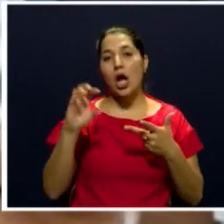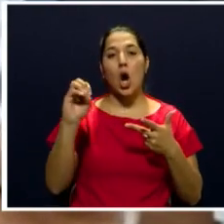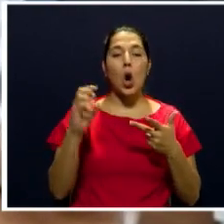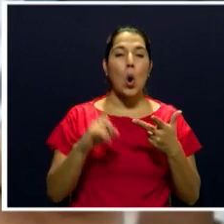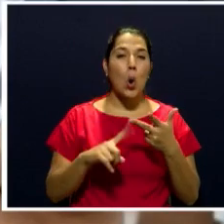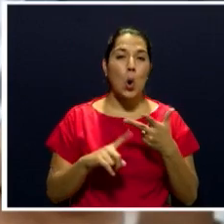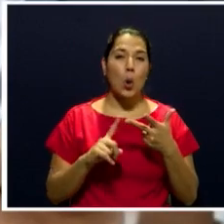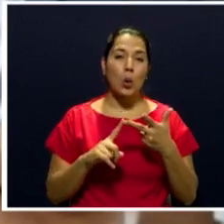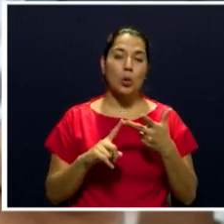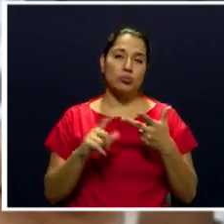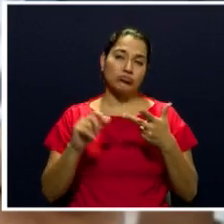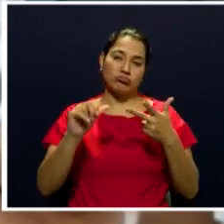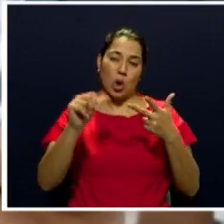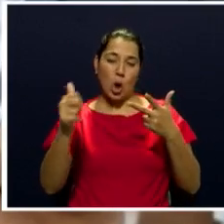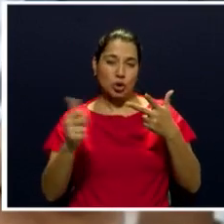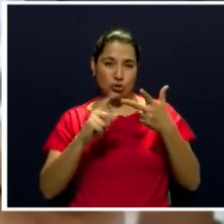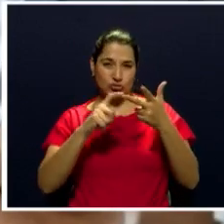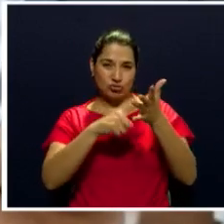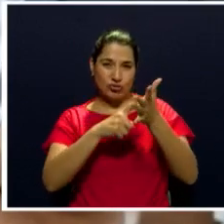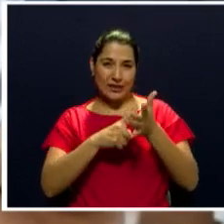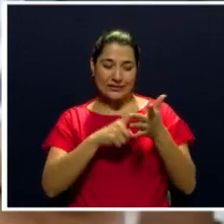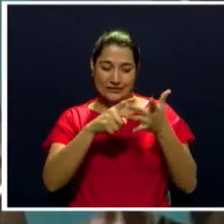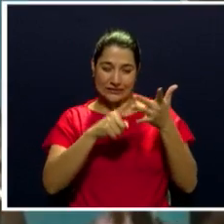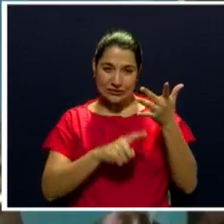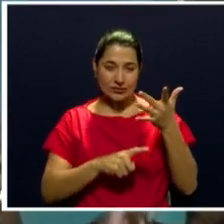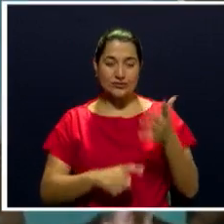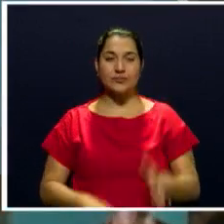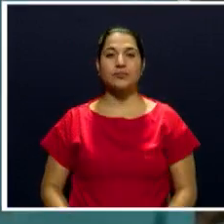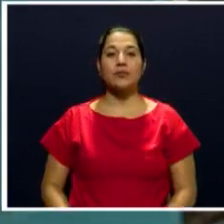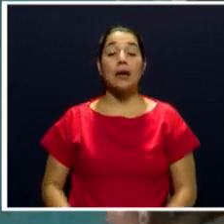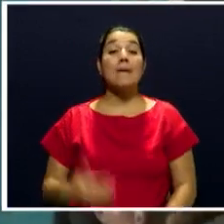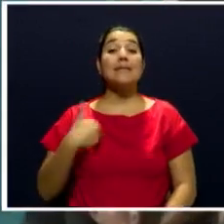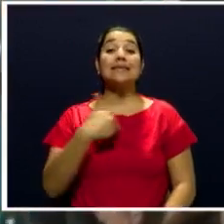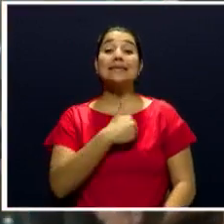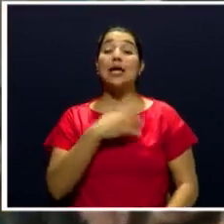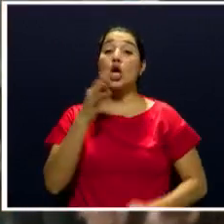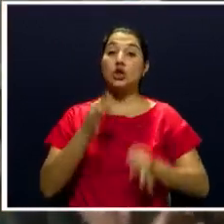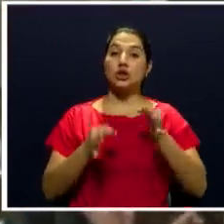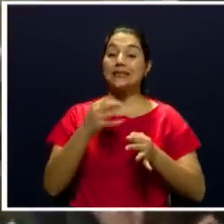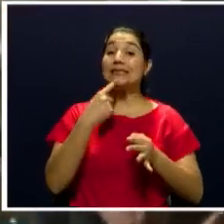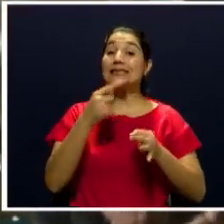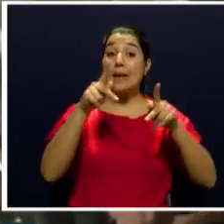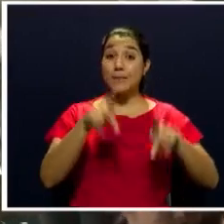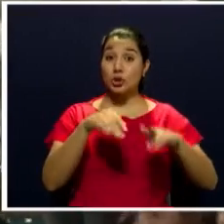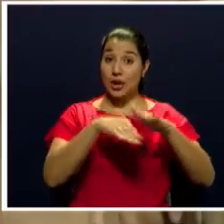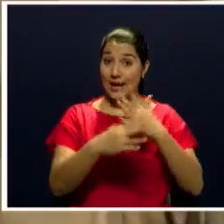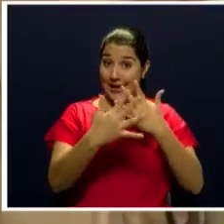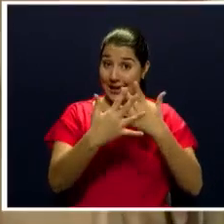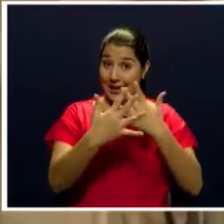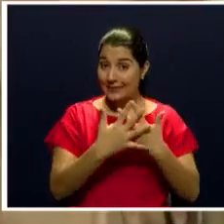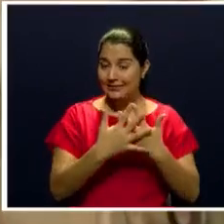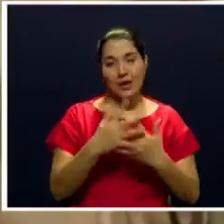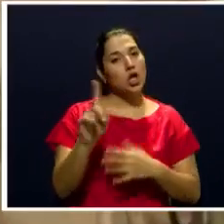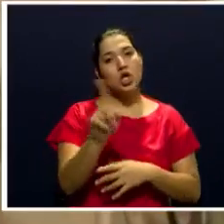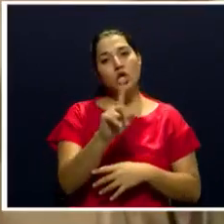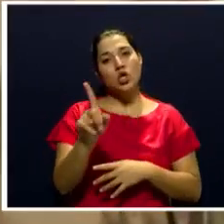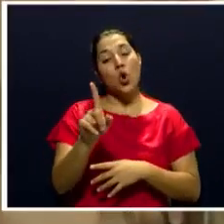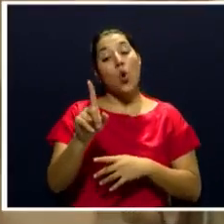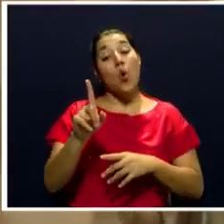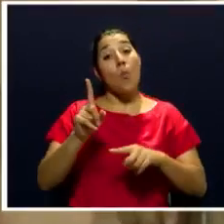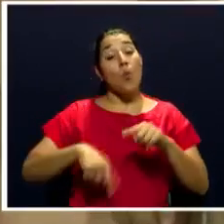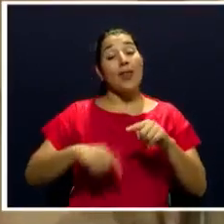análisis multidimensional que el instituto va a realizar. El Ministerio de Justicia aseguró que los privados de libertad no deberán de tener una sentencia